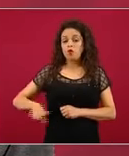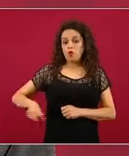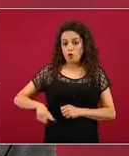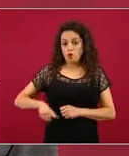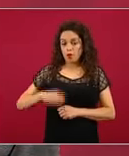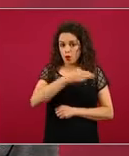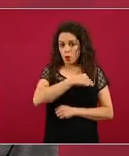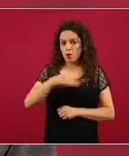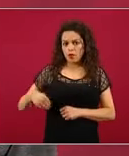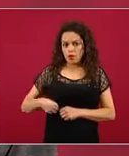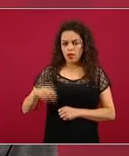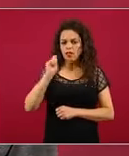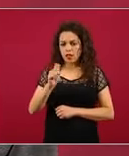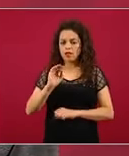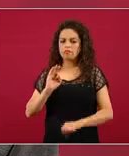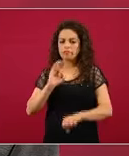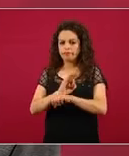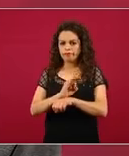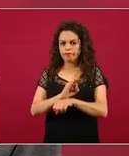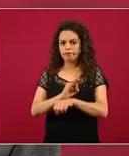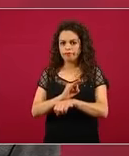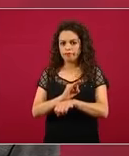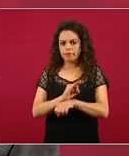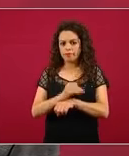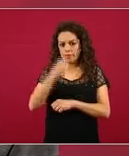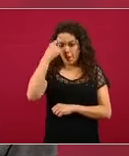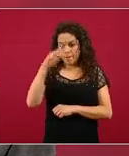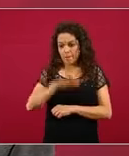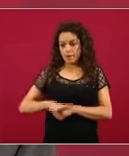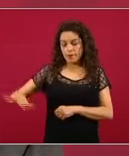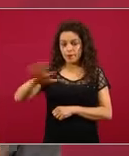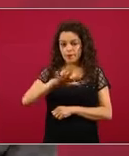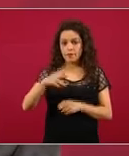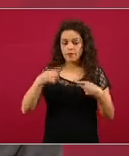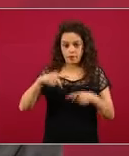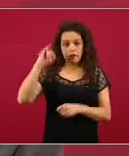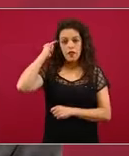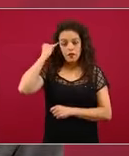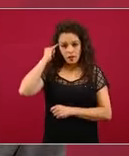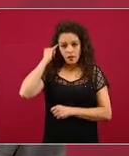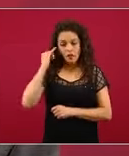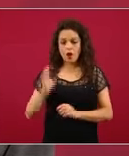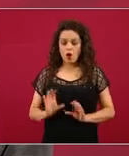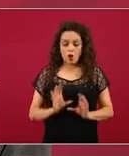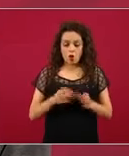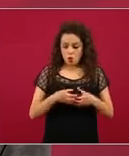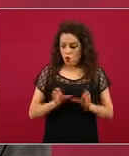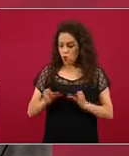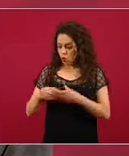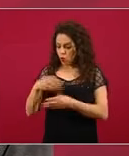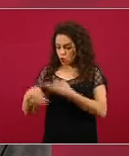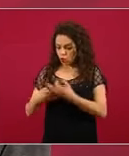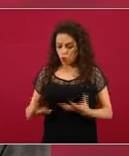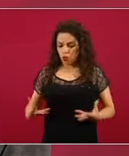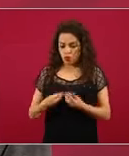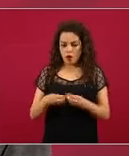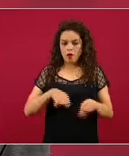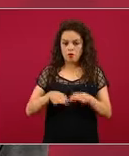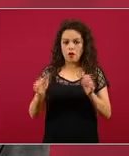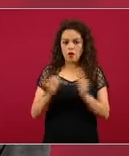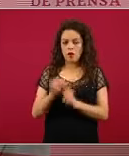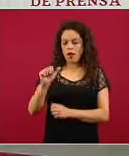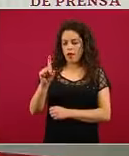son mecanismos de protección específica para las poblaciones indígenas. Trabajamos conjuntamente con el licenciado Adelfo Regino